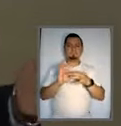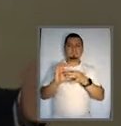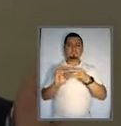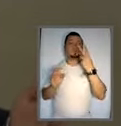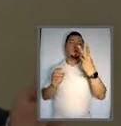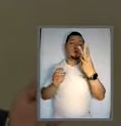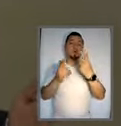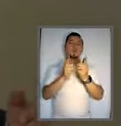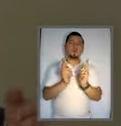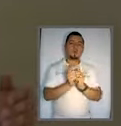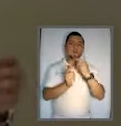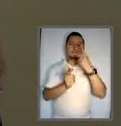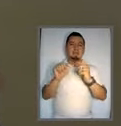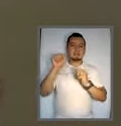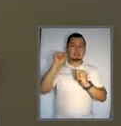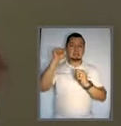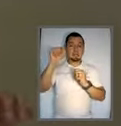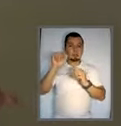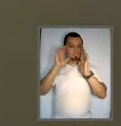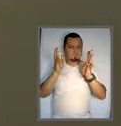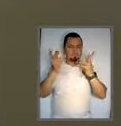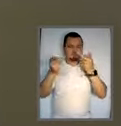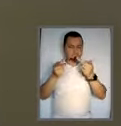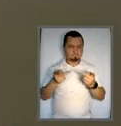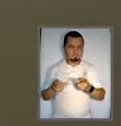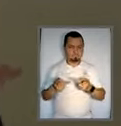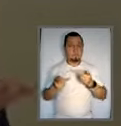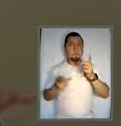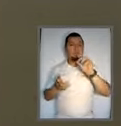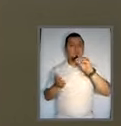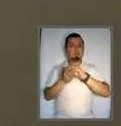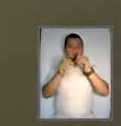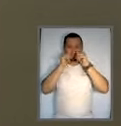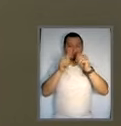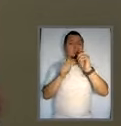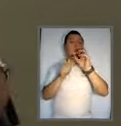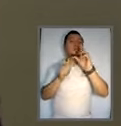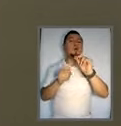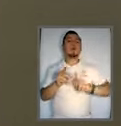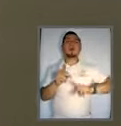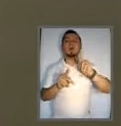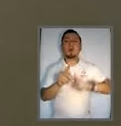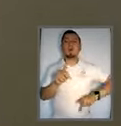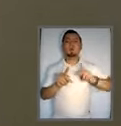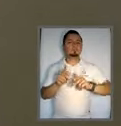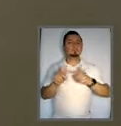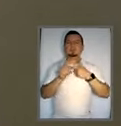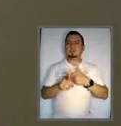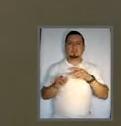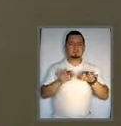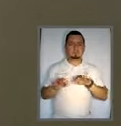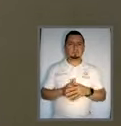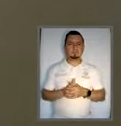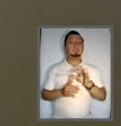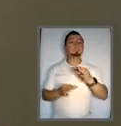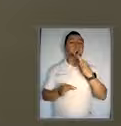2 secciones sindicales. Estamos generando certeza en los procesos que se dan en línea y no se han interrumpido, siguen en marcha. Muy